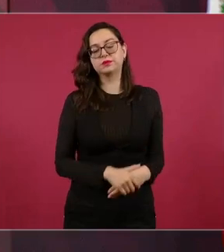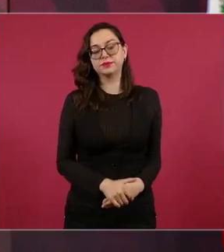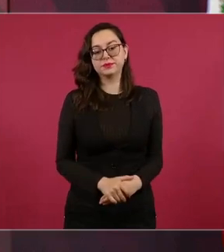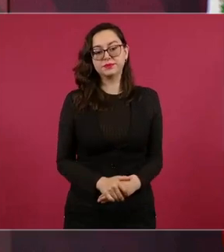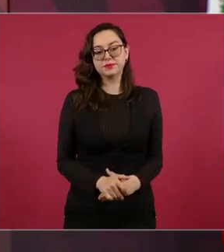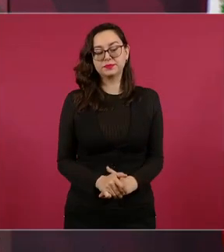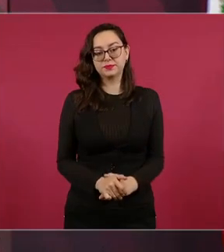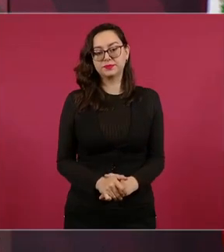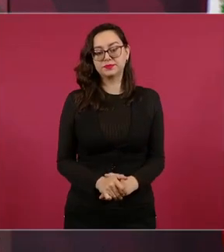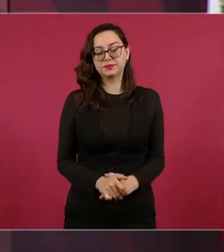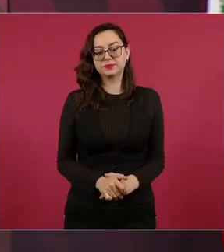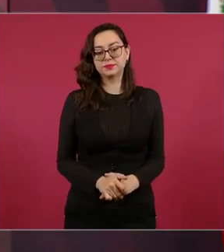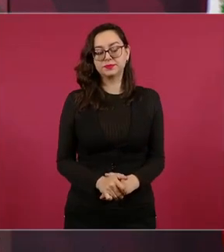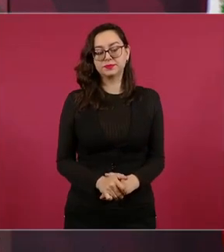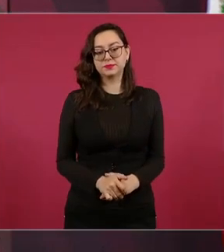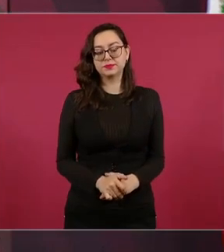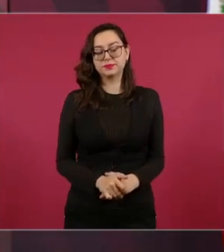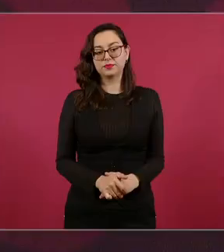además